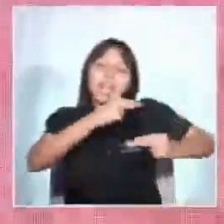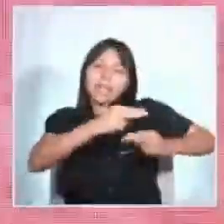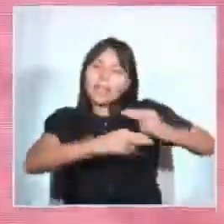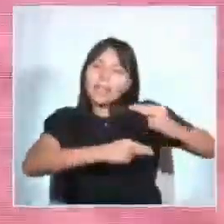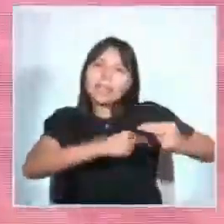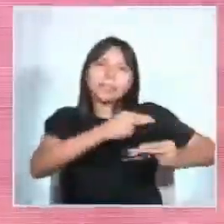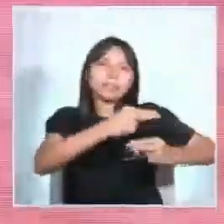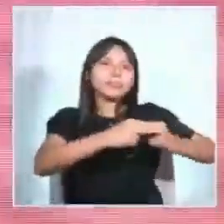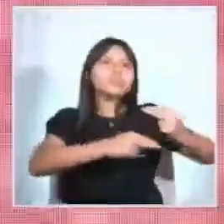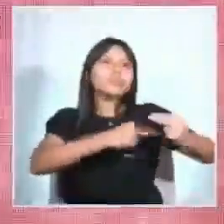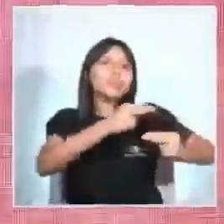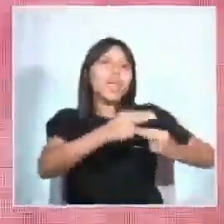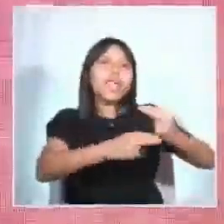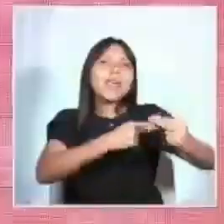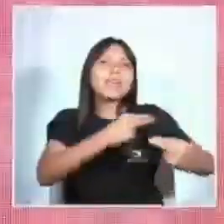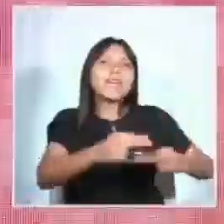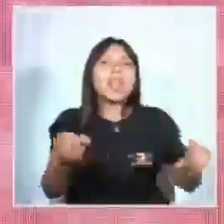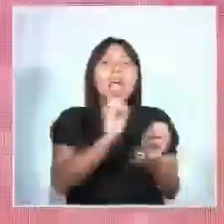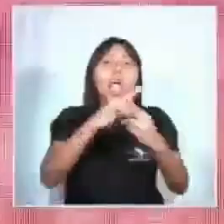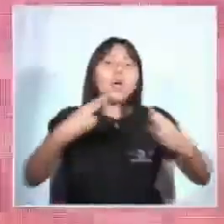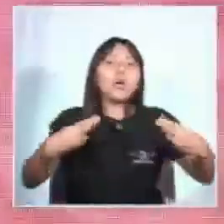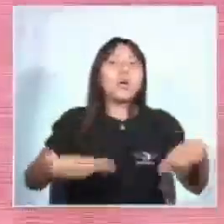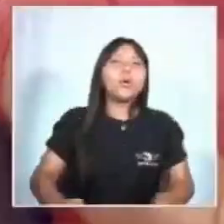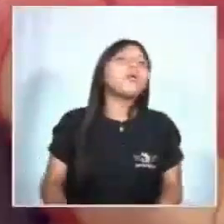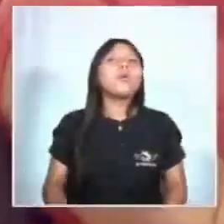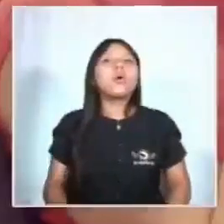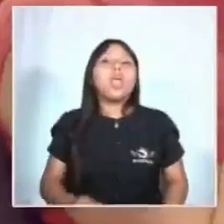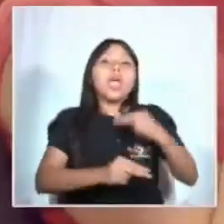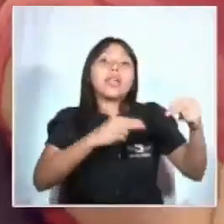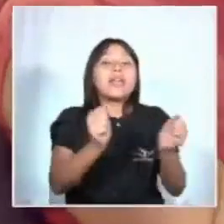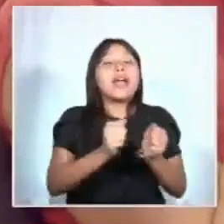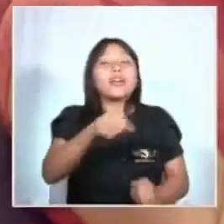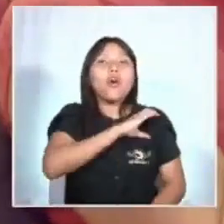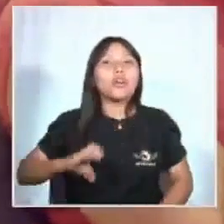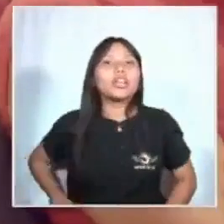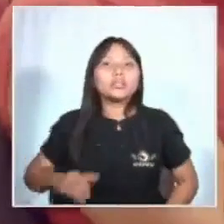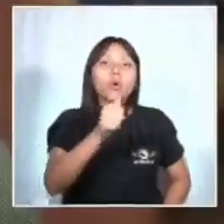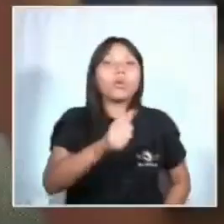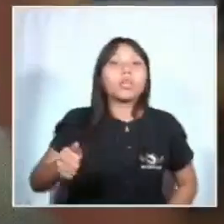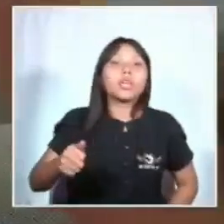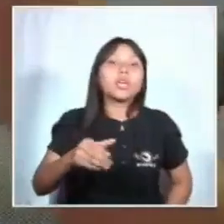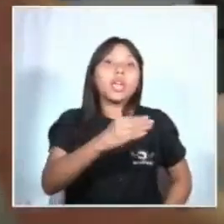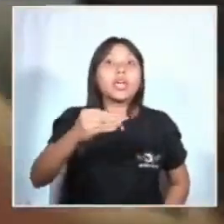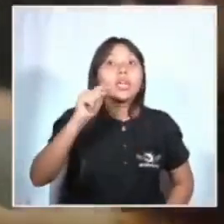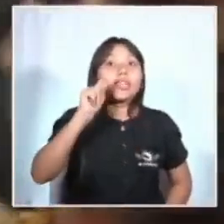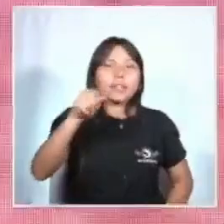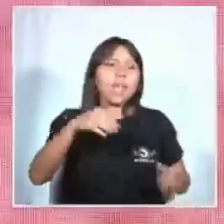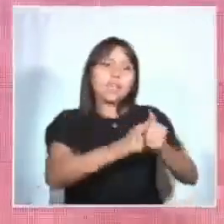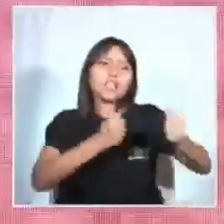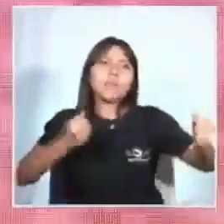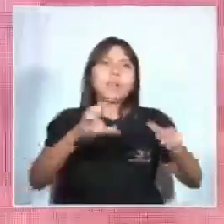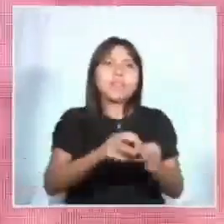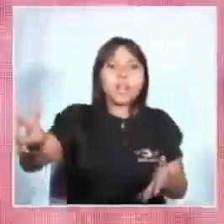Heredera, heredera. Oh, coheredera con Cristo. Y te separé, te resucité de muerte a